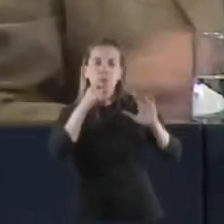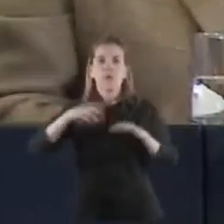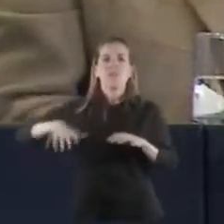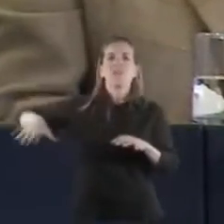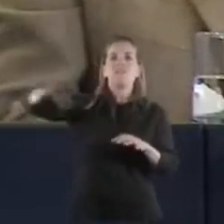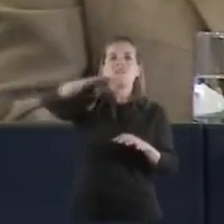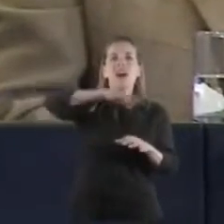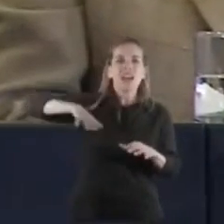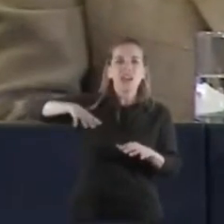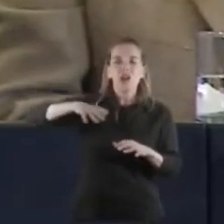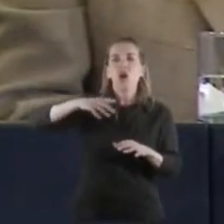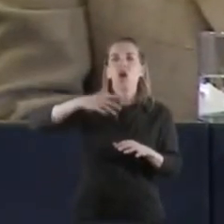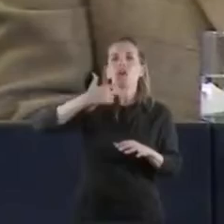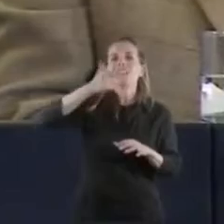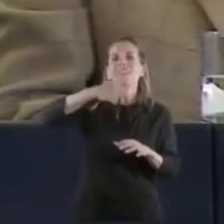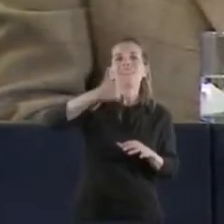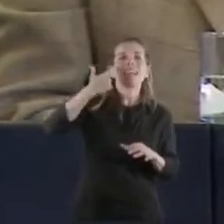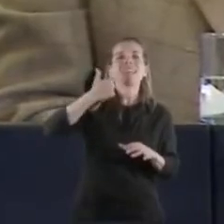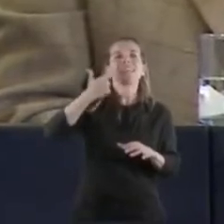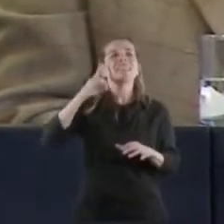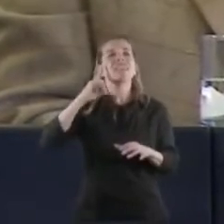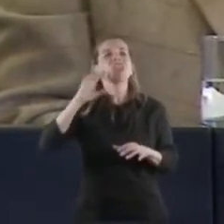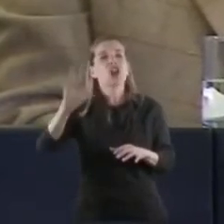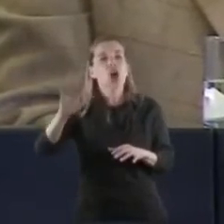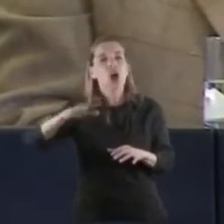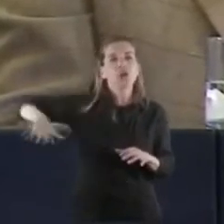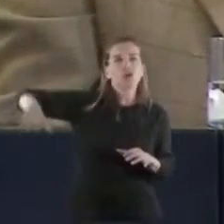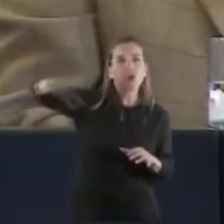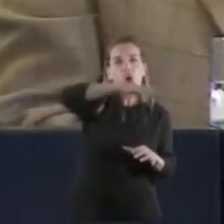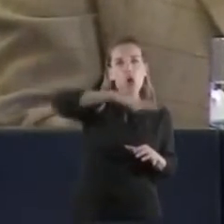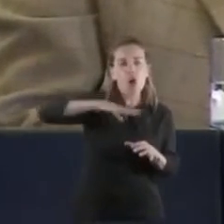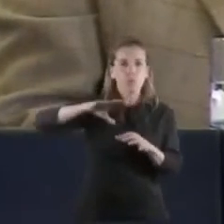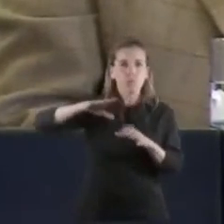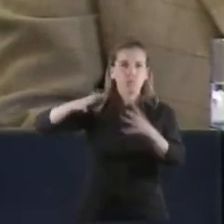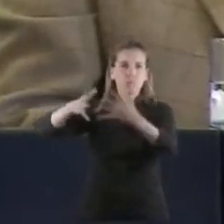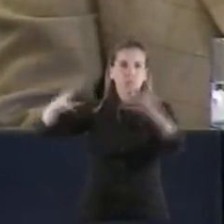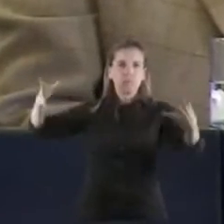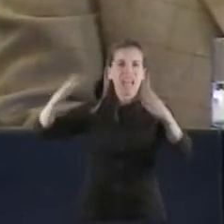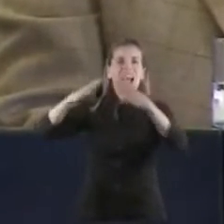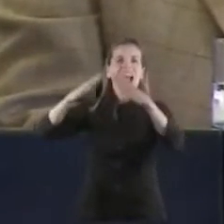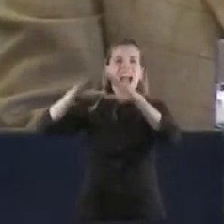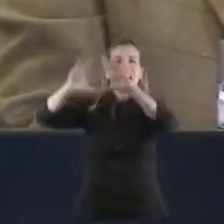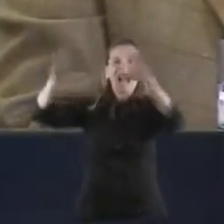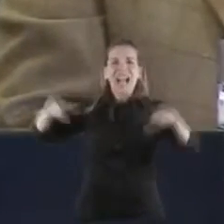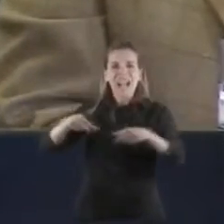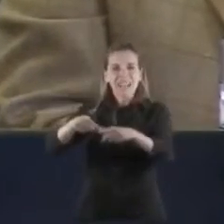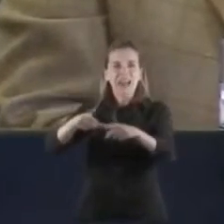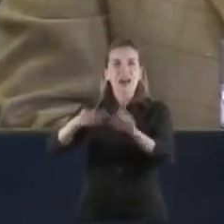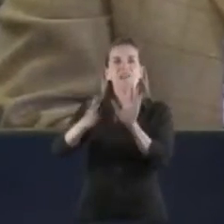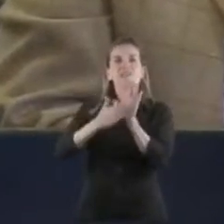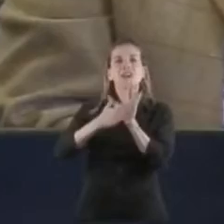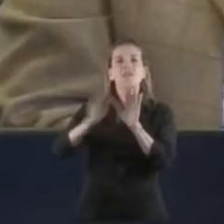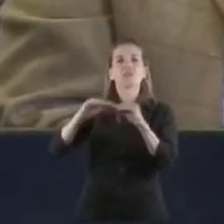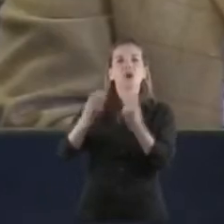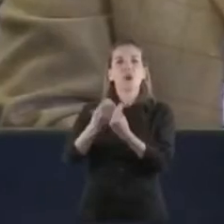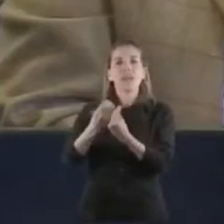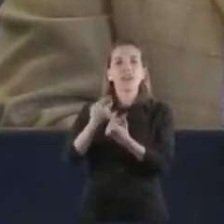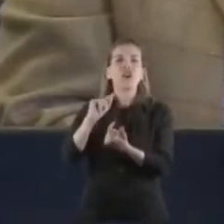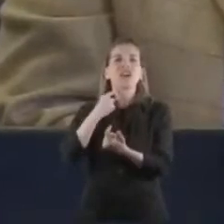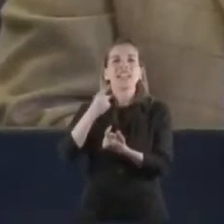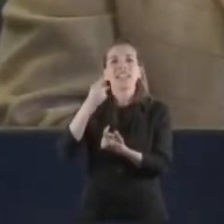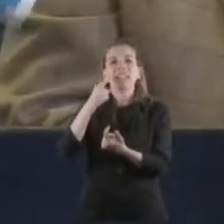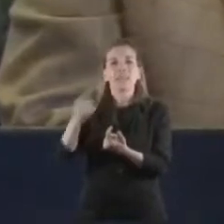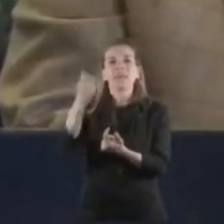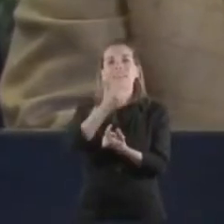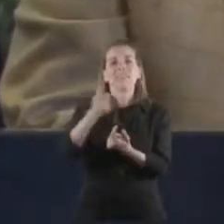isidro y ocupa casi una manzana tiene una factura media mensual de 13 mil